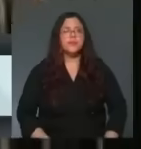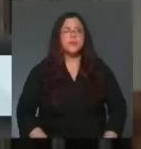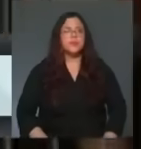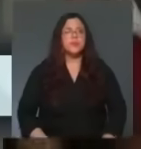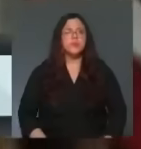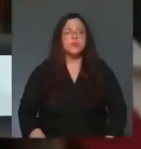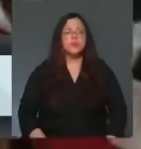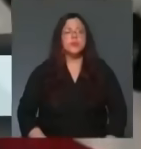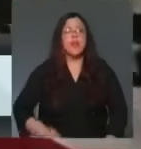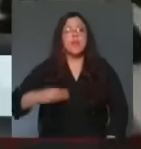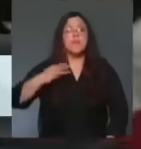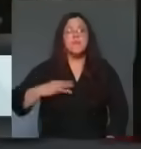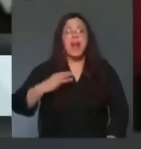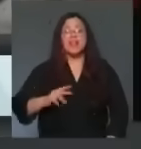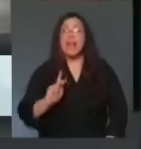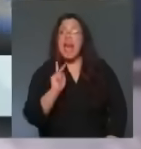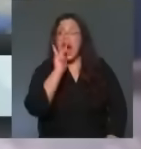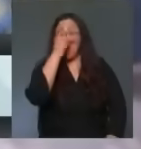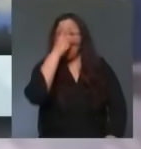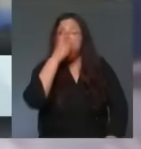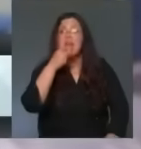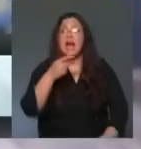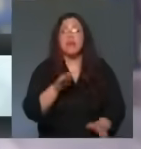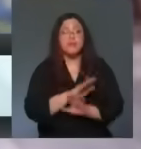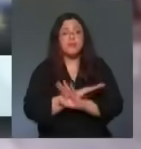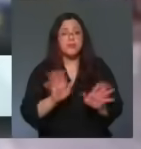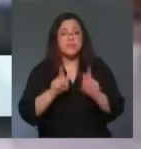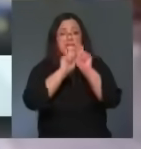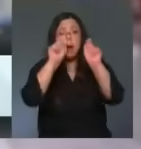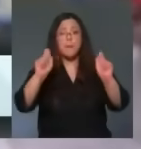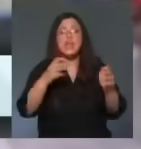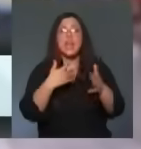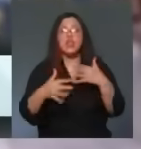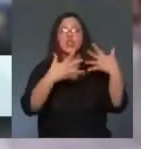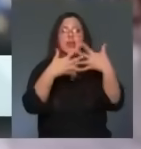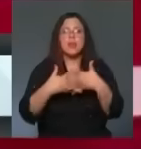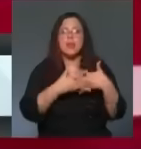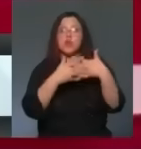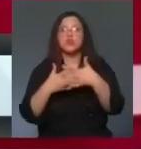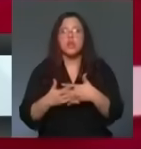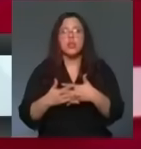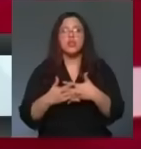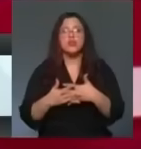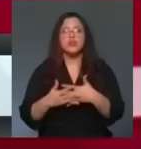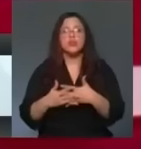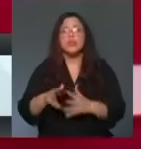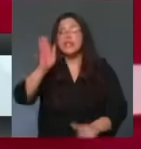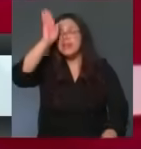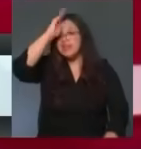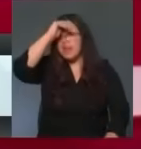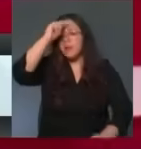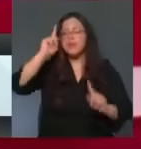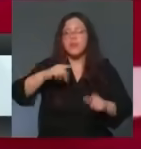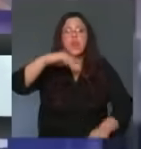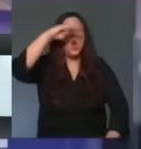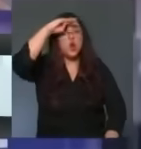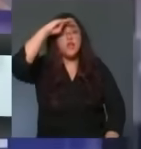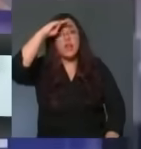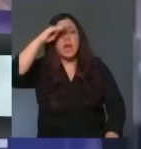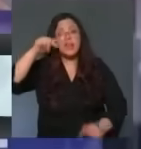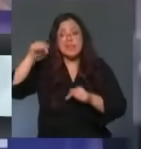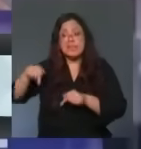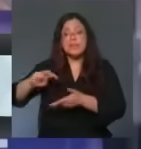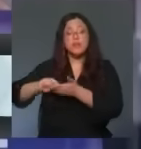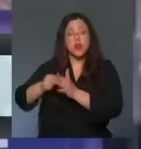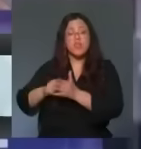Este martes, Kamala Harris cerrará su campaña en la capital estadounidense, mientras Trump deberá confiar que su reciente polémica con